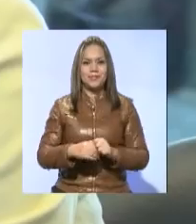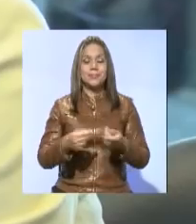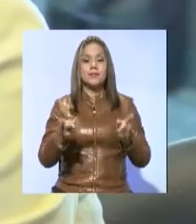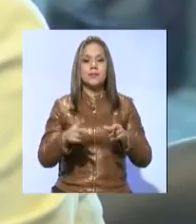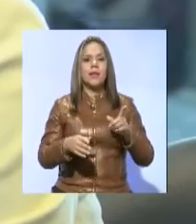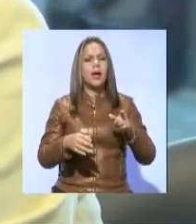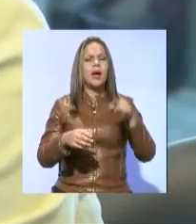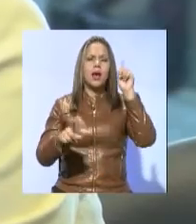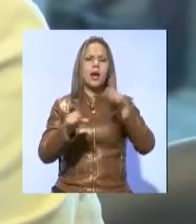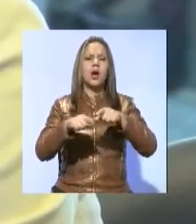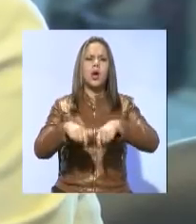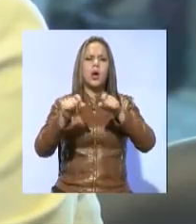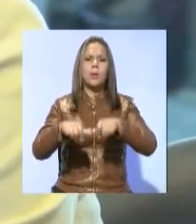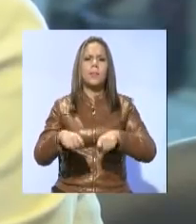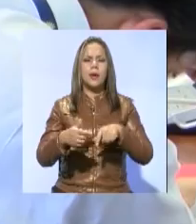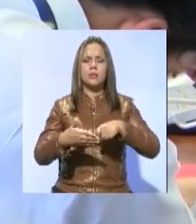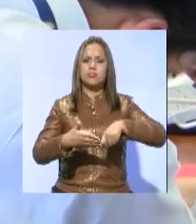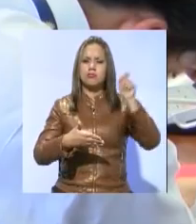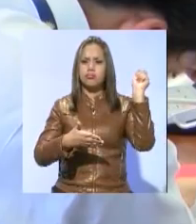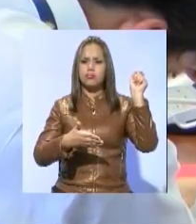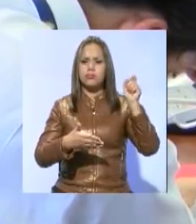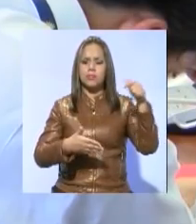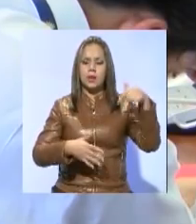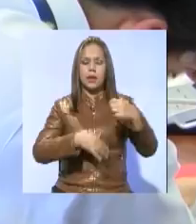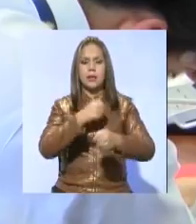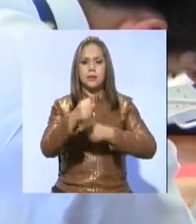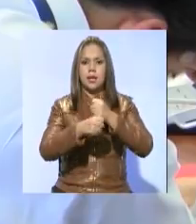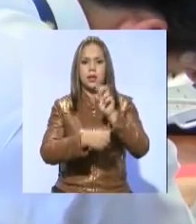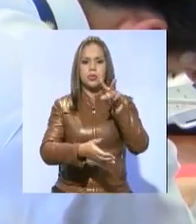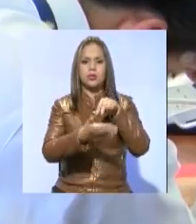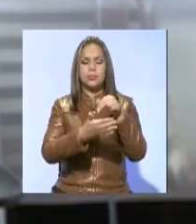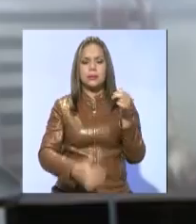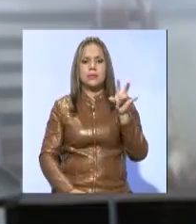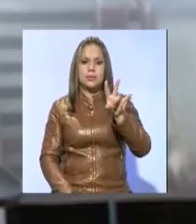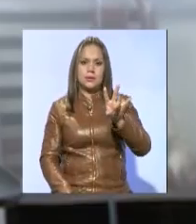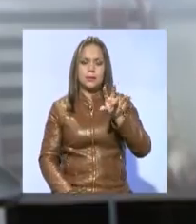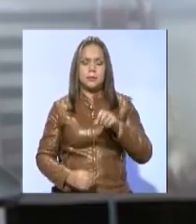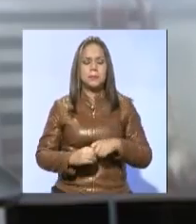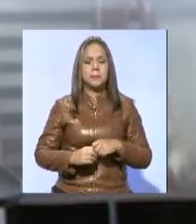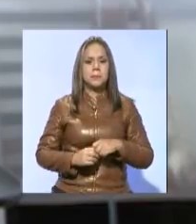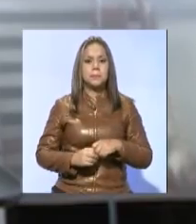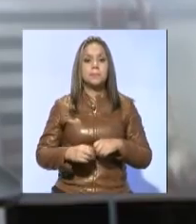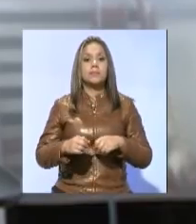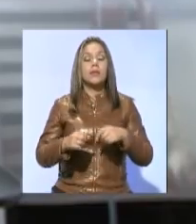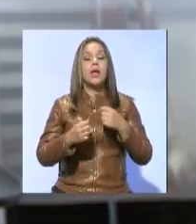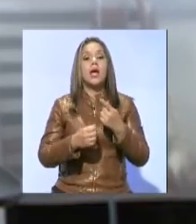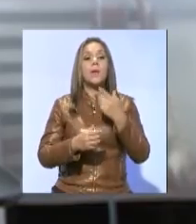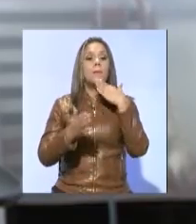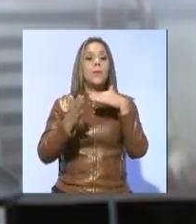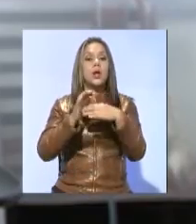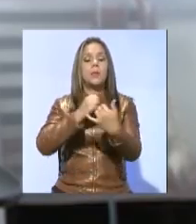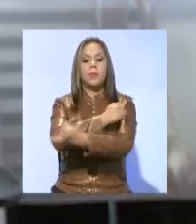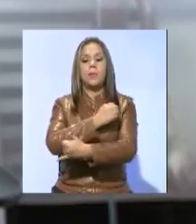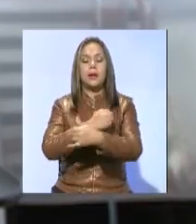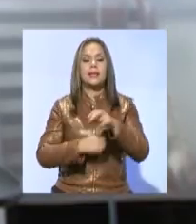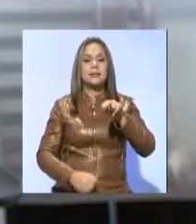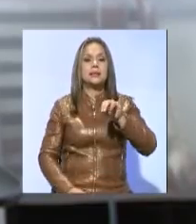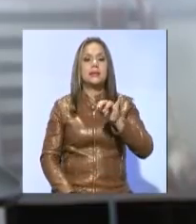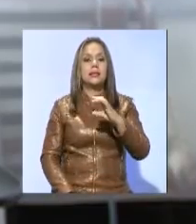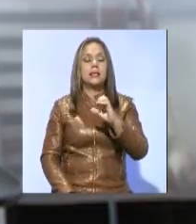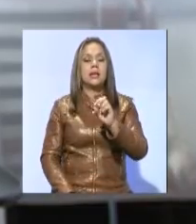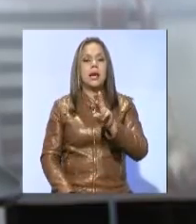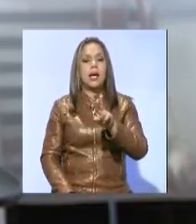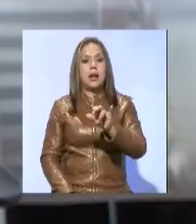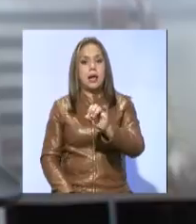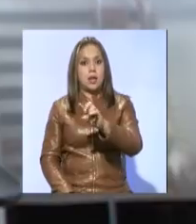detalló qué convenios internacionales fueron aprobados en este año 2017. los con El Salvador, con Nicaragua para